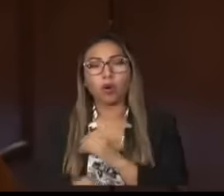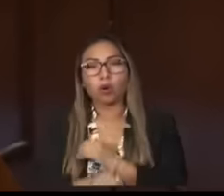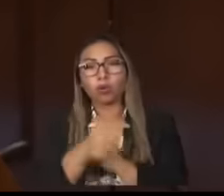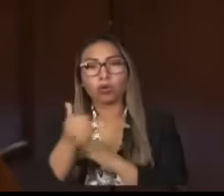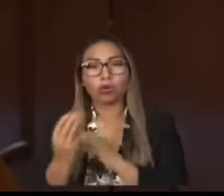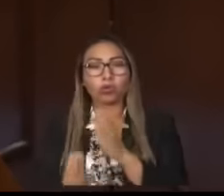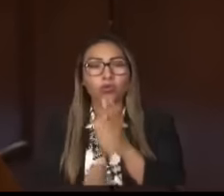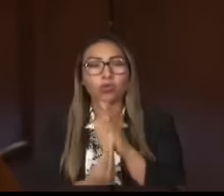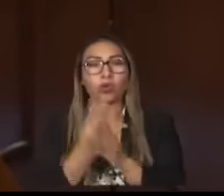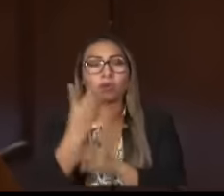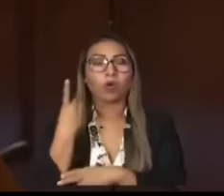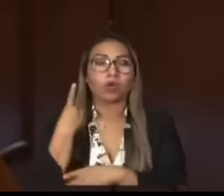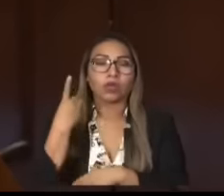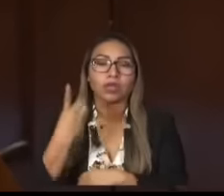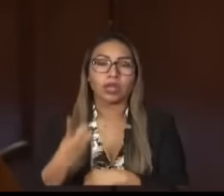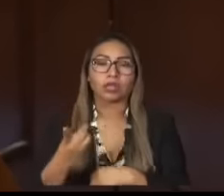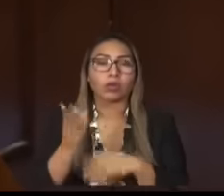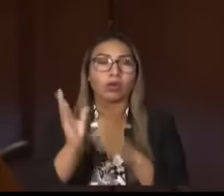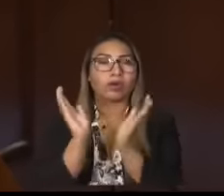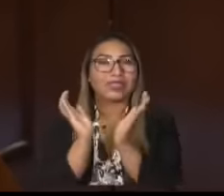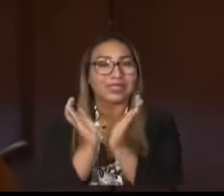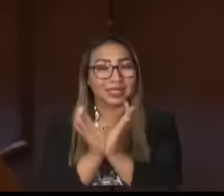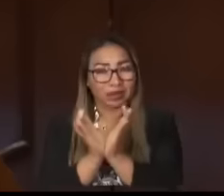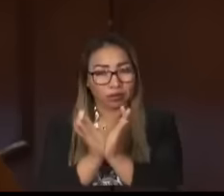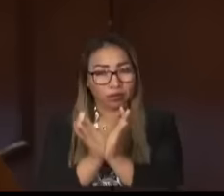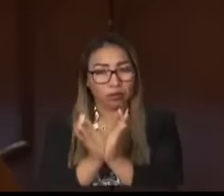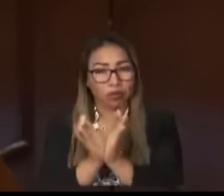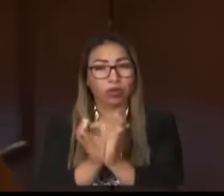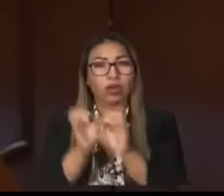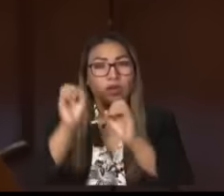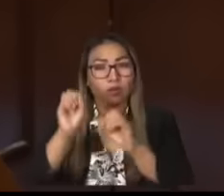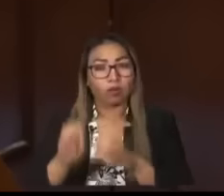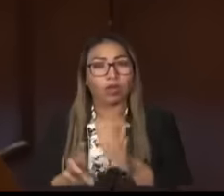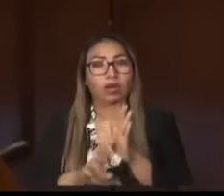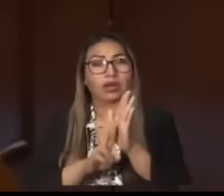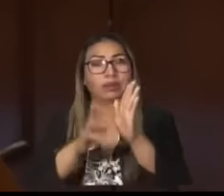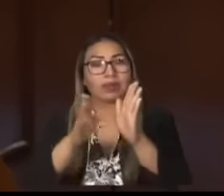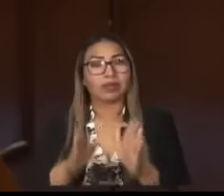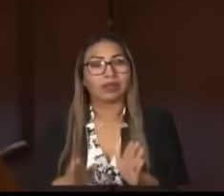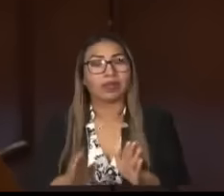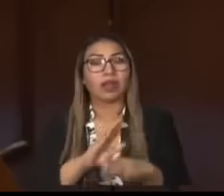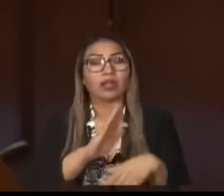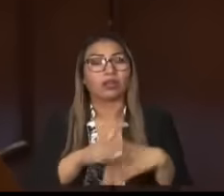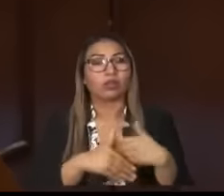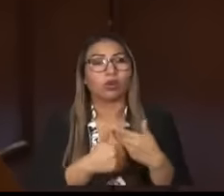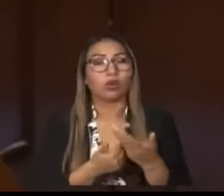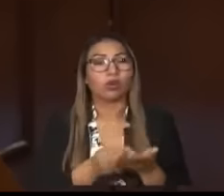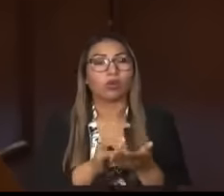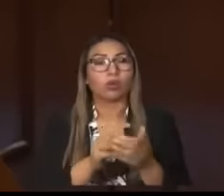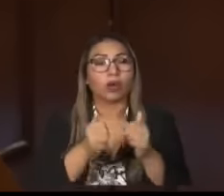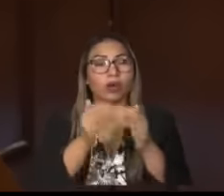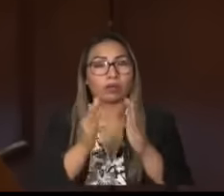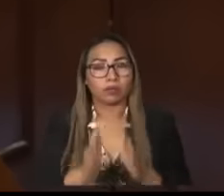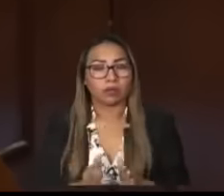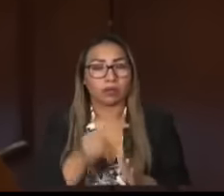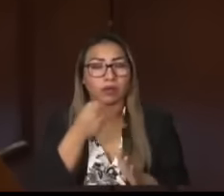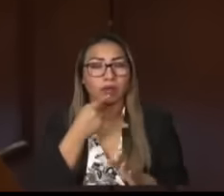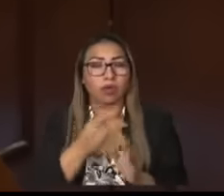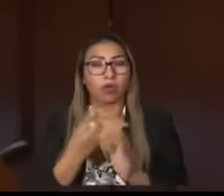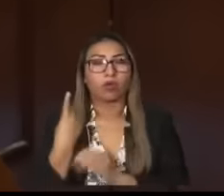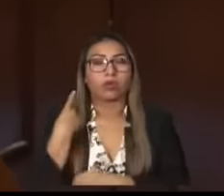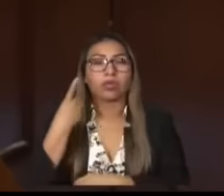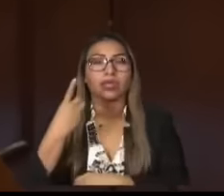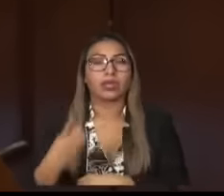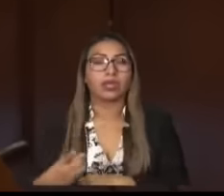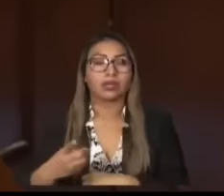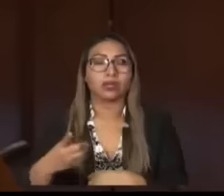Caja de Seguro Social que realmente represente los intereses del pueblo panameño, un director